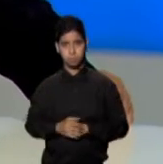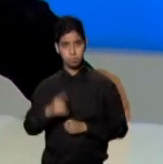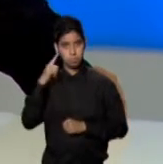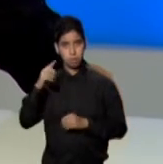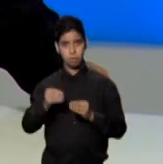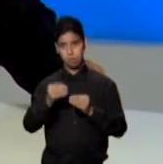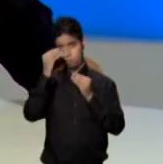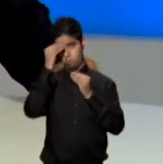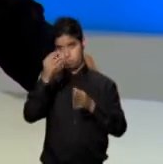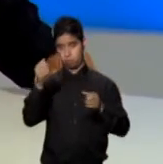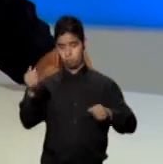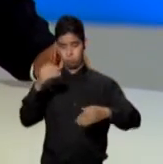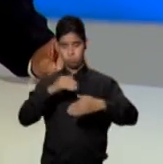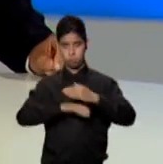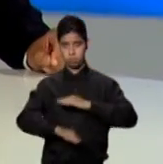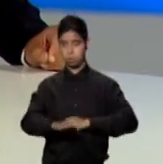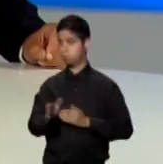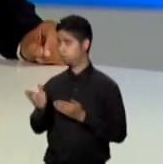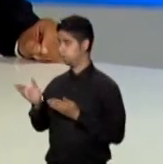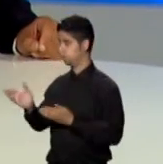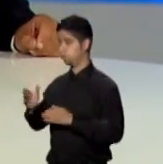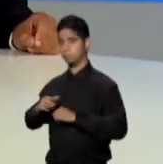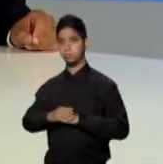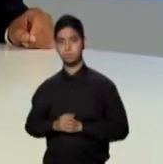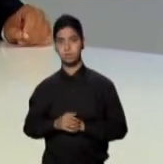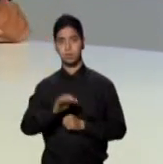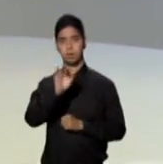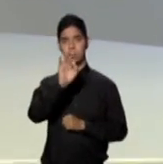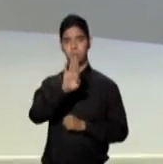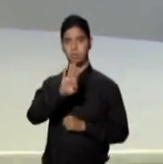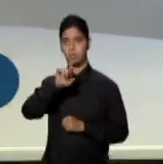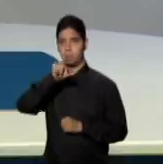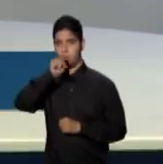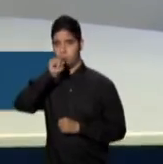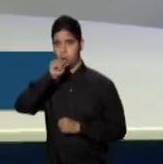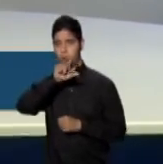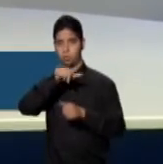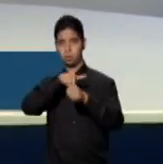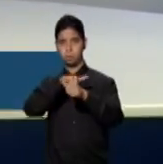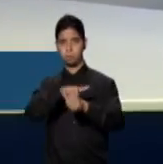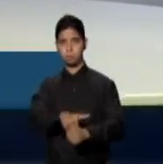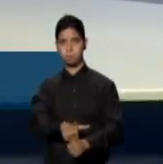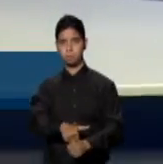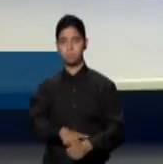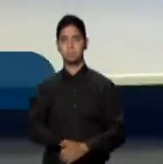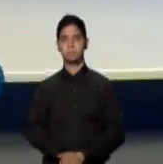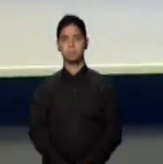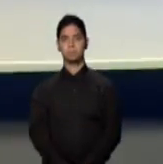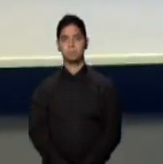y otras noticias, visite nuestra página wipr.pr y síganos en nuestras redes en Facebook y Twitter.